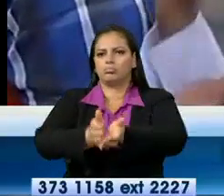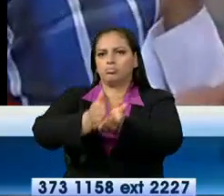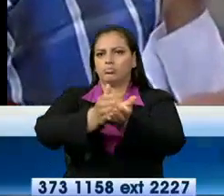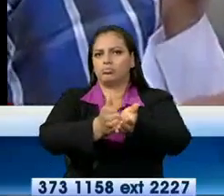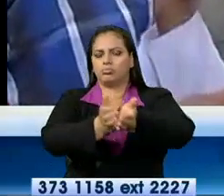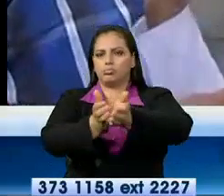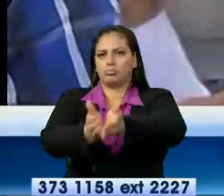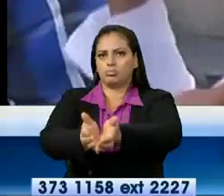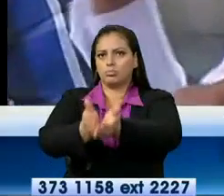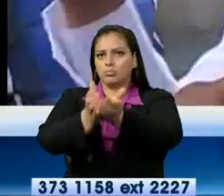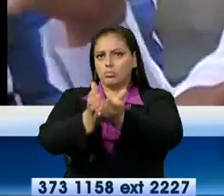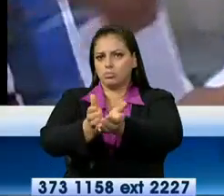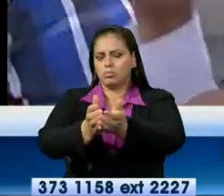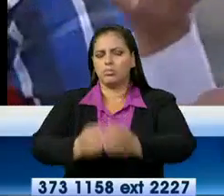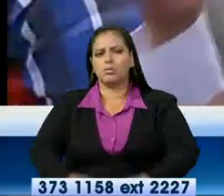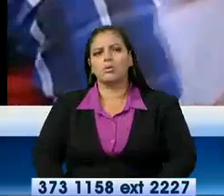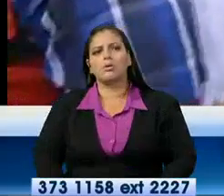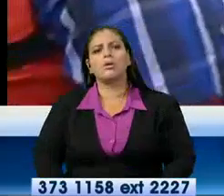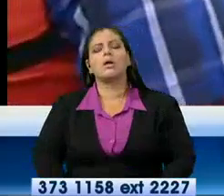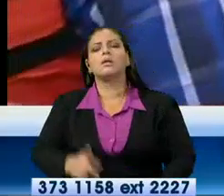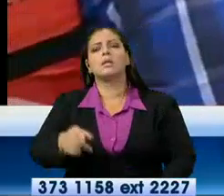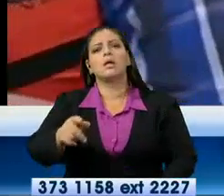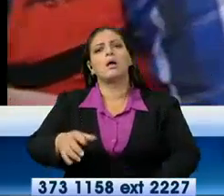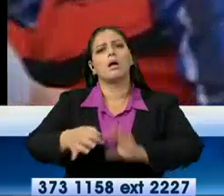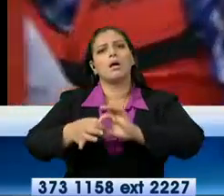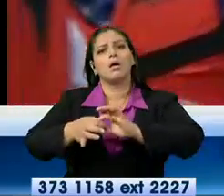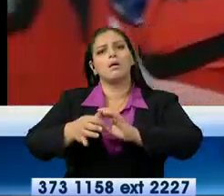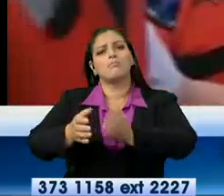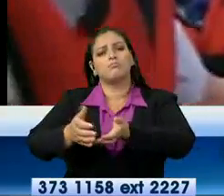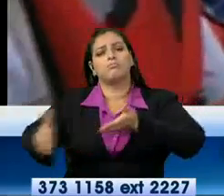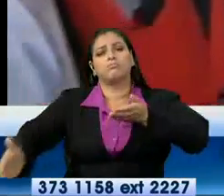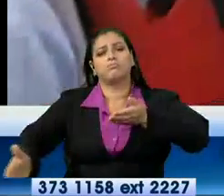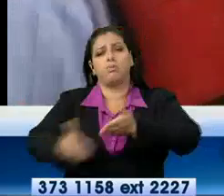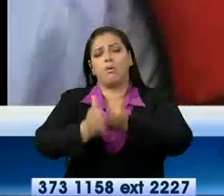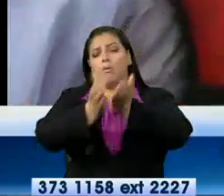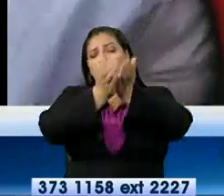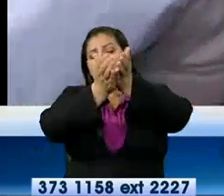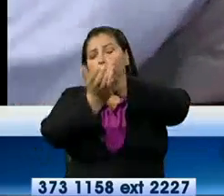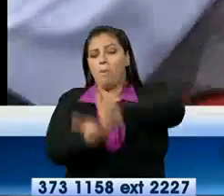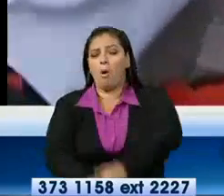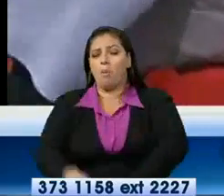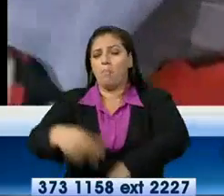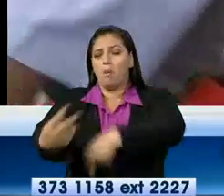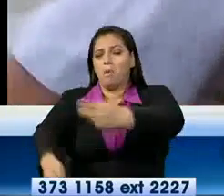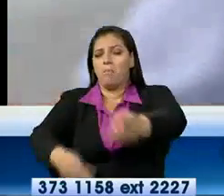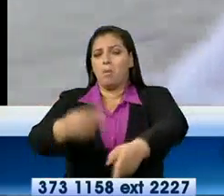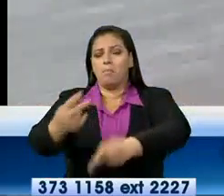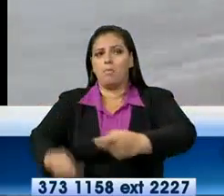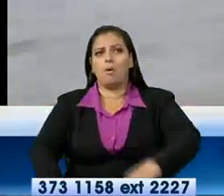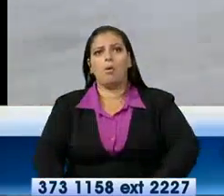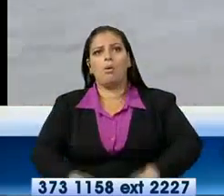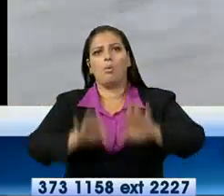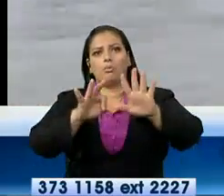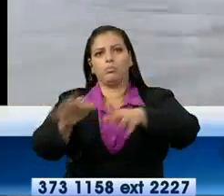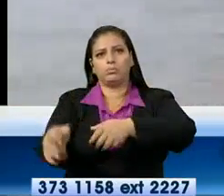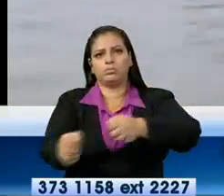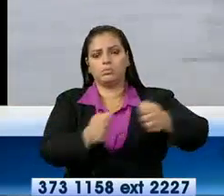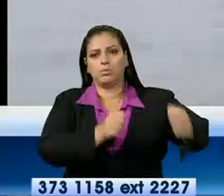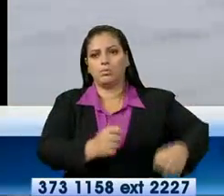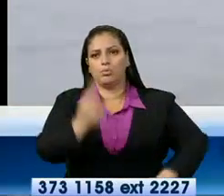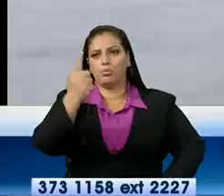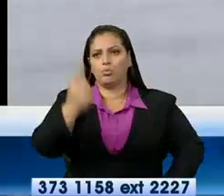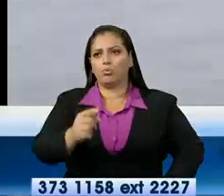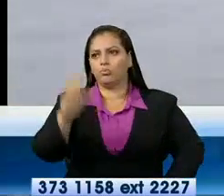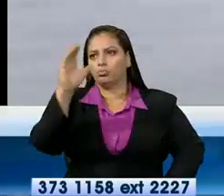incluso en el recorrido ayudó a poner gasolina al motor. Entonces mi hermano venía despierto, pero venía en la parte de